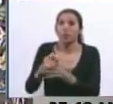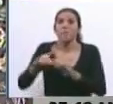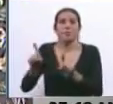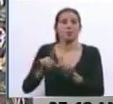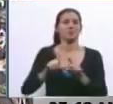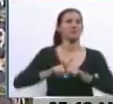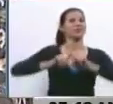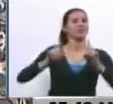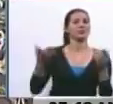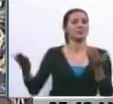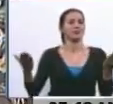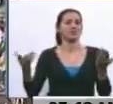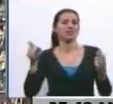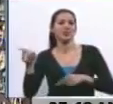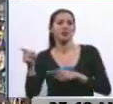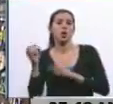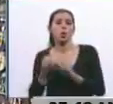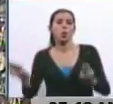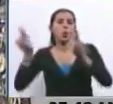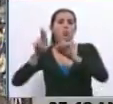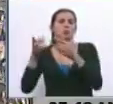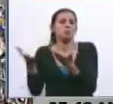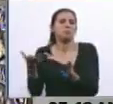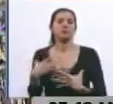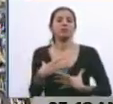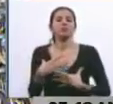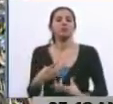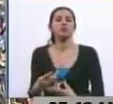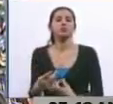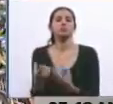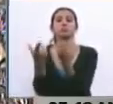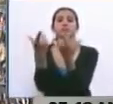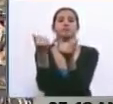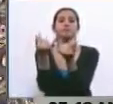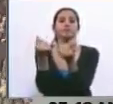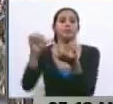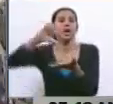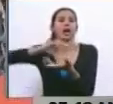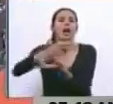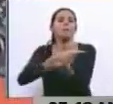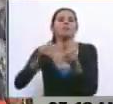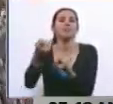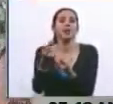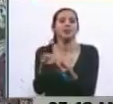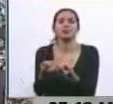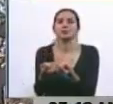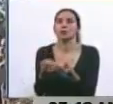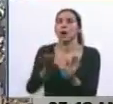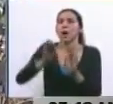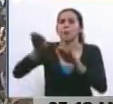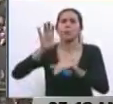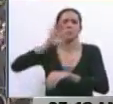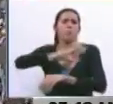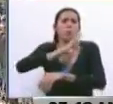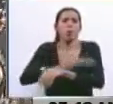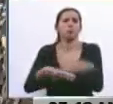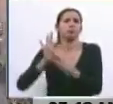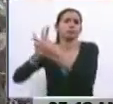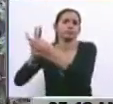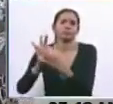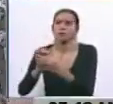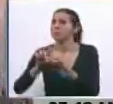Naciones Unidas ahorita responde es a intereses del capitalismo, a intereses de las potencias y no